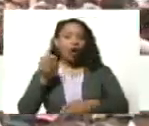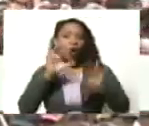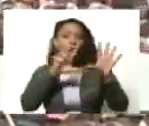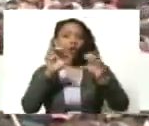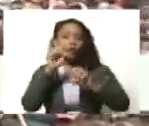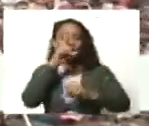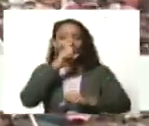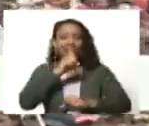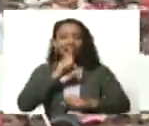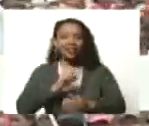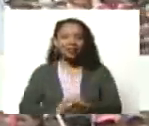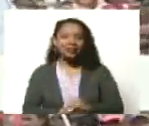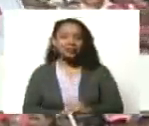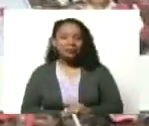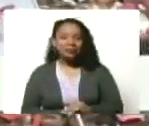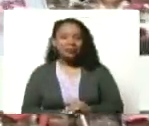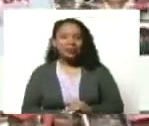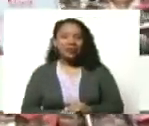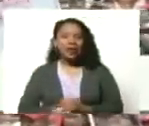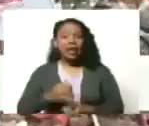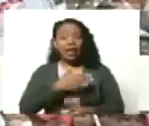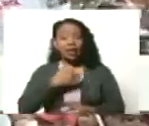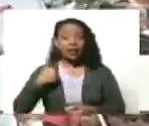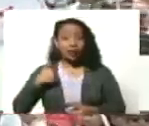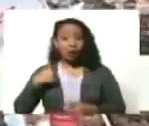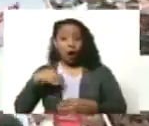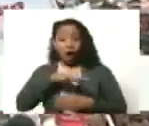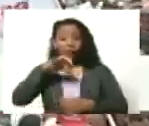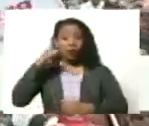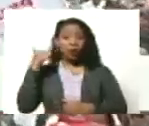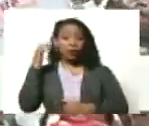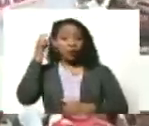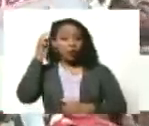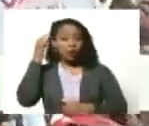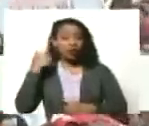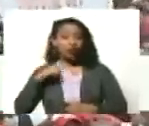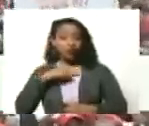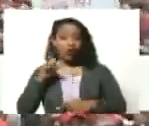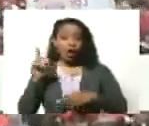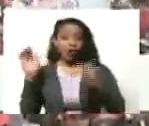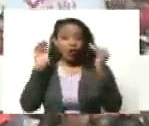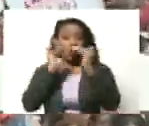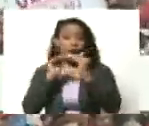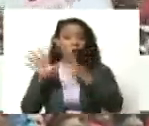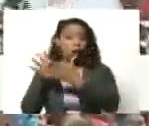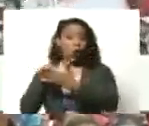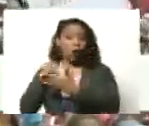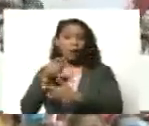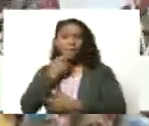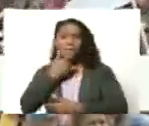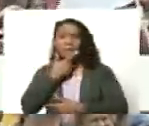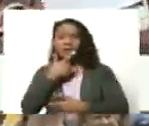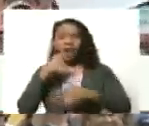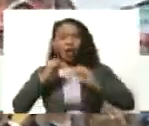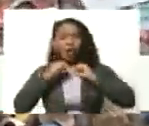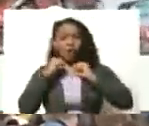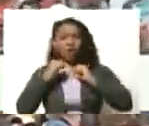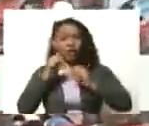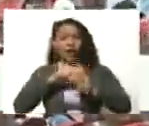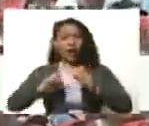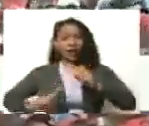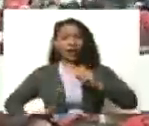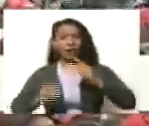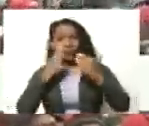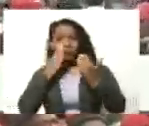años. Quisiéramos tener nosotros el espíritu que tiene esta mujer. Una mujer hermosa, bella y con su fuerza y su energía,